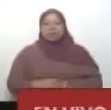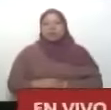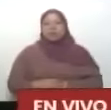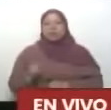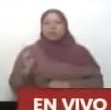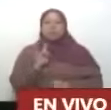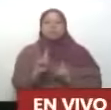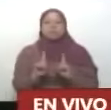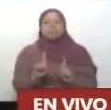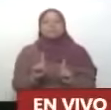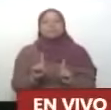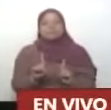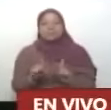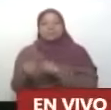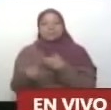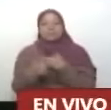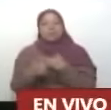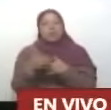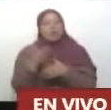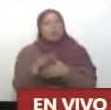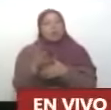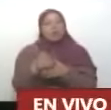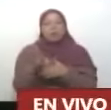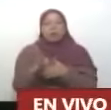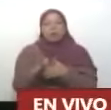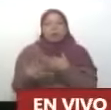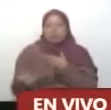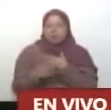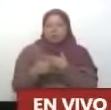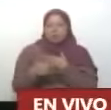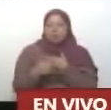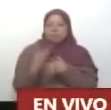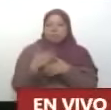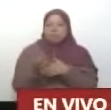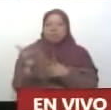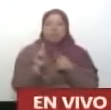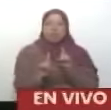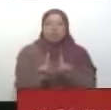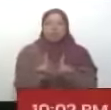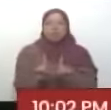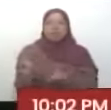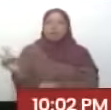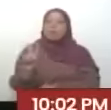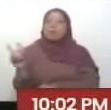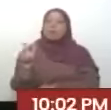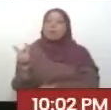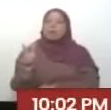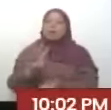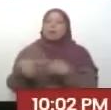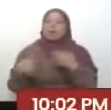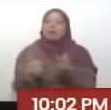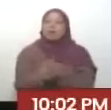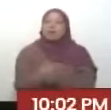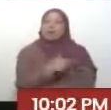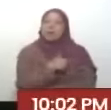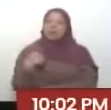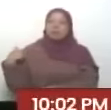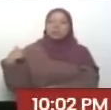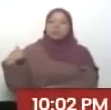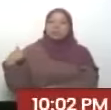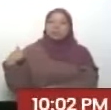estamos, contigo, contra viento y marea. Quien se ponga, nos pondremos. Venezuela, estamos